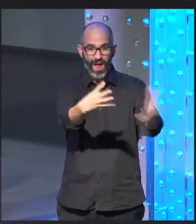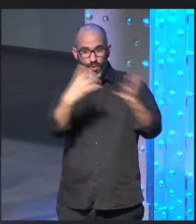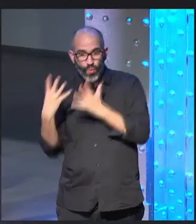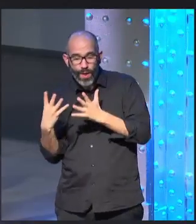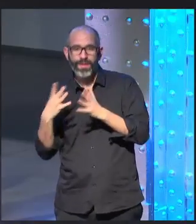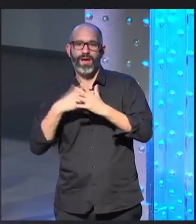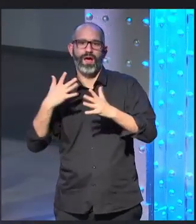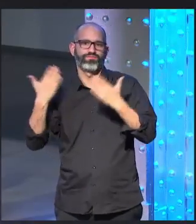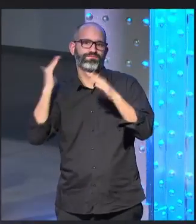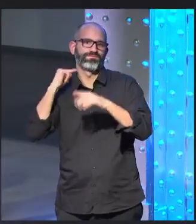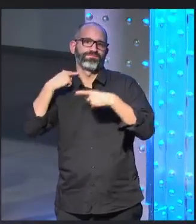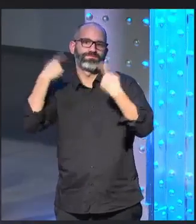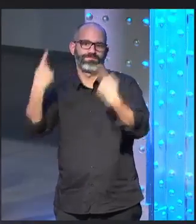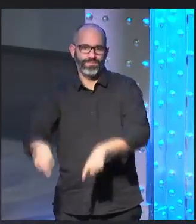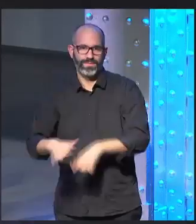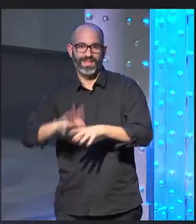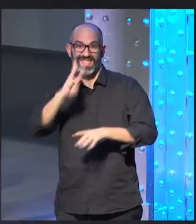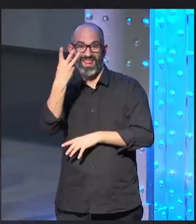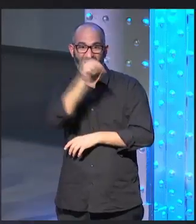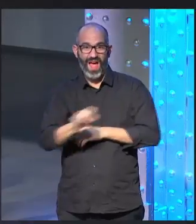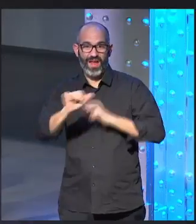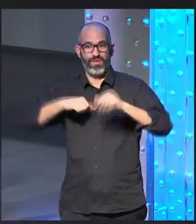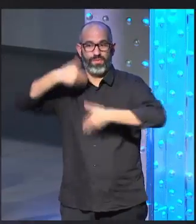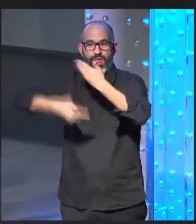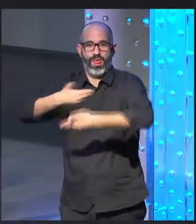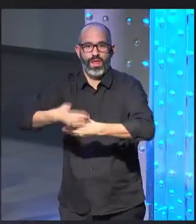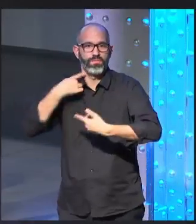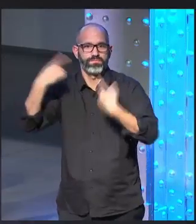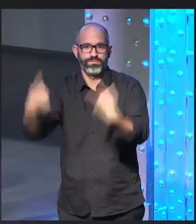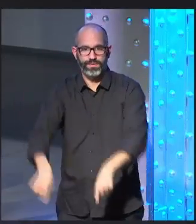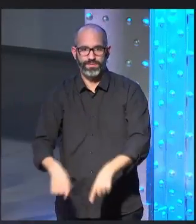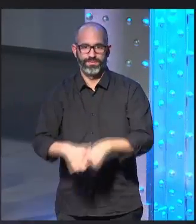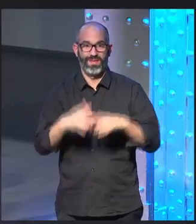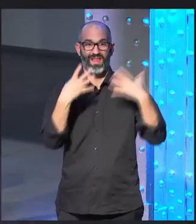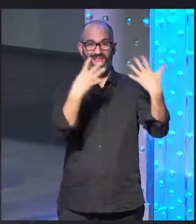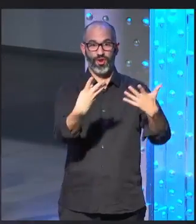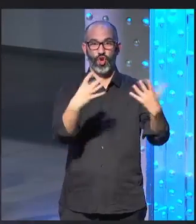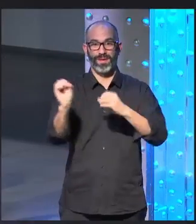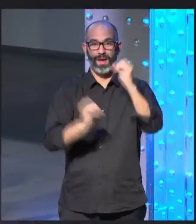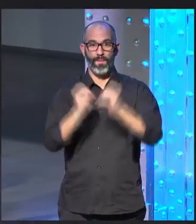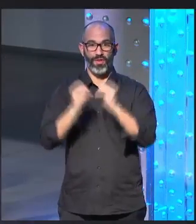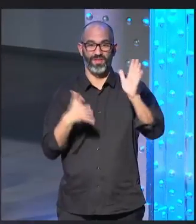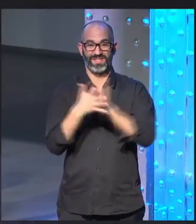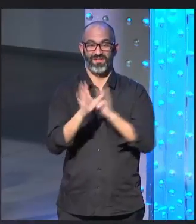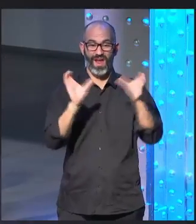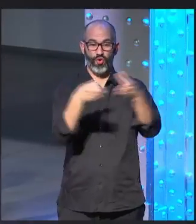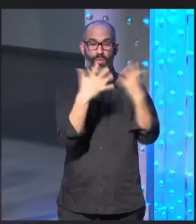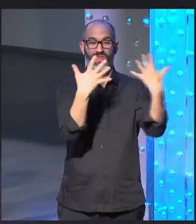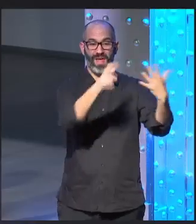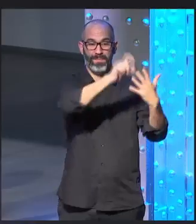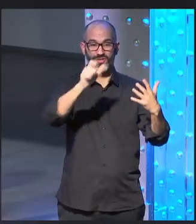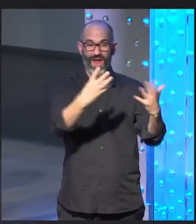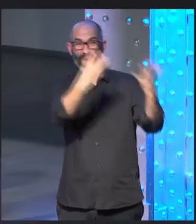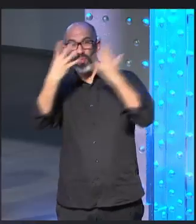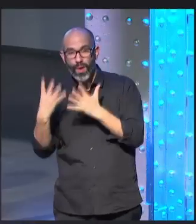fracasado al tercer año. Todas las empresas que se están haciendo en el entorno digital, 3 años después, el 90%, 9 de cada 10, han